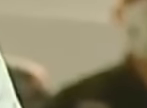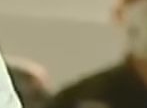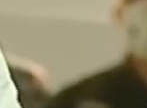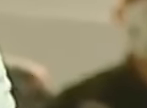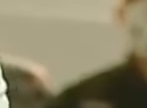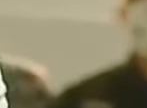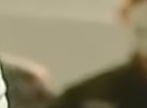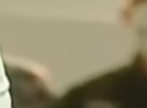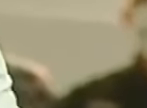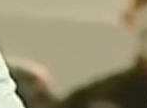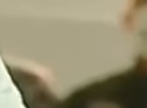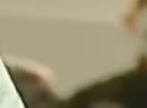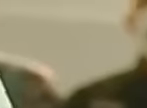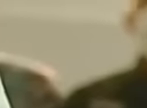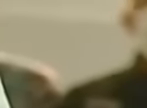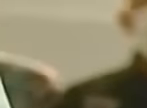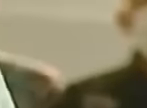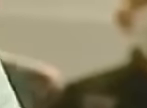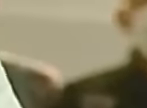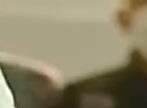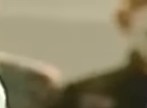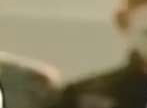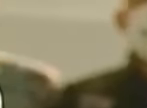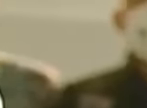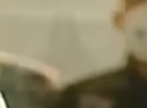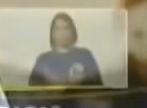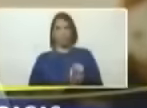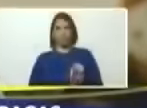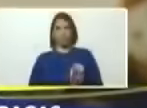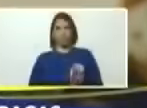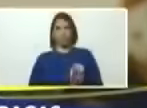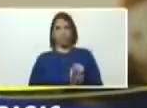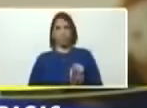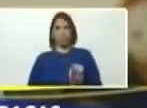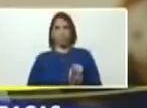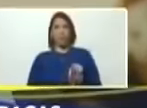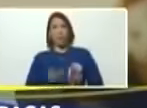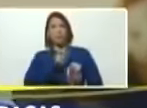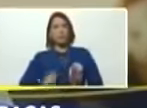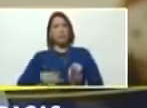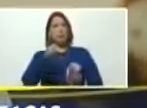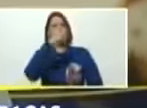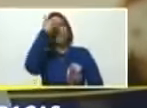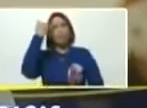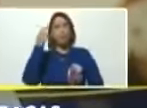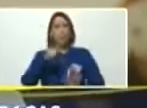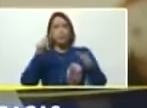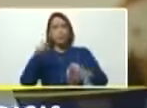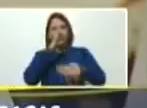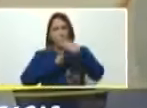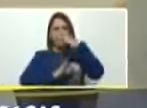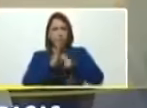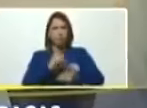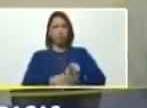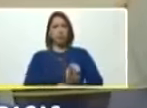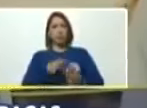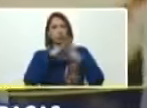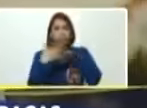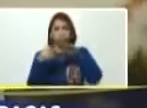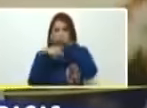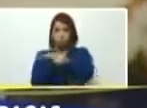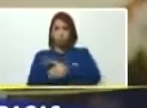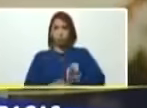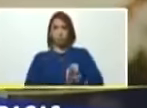es, como ellos mismos me lo hicieron decir a mí, el presidente no se ha olvidado de la gente humilde en sus barrios,